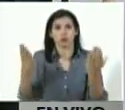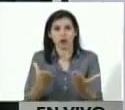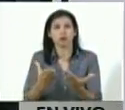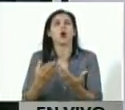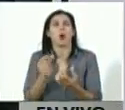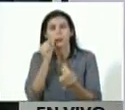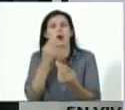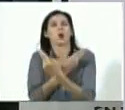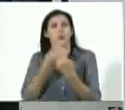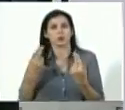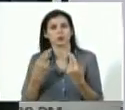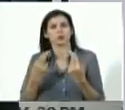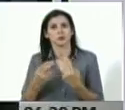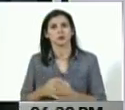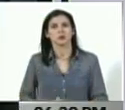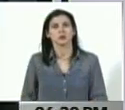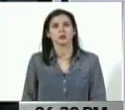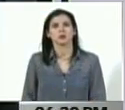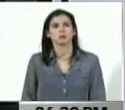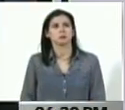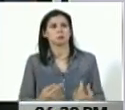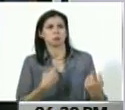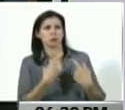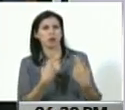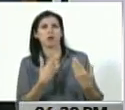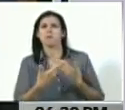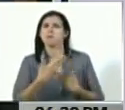Hemos revisado un conjunto de ideas, iniciativas,